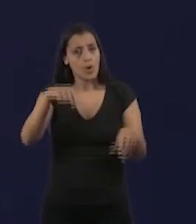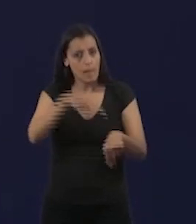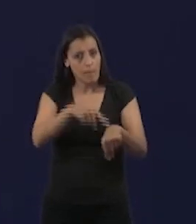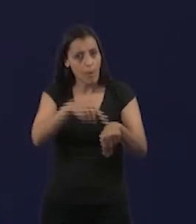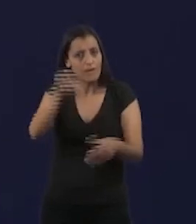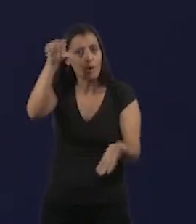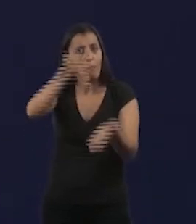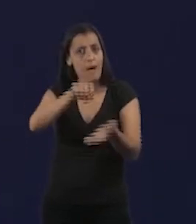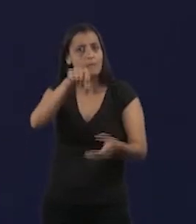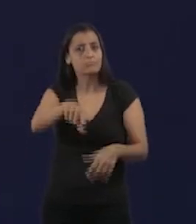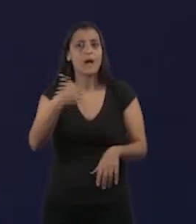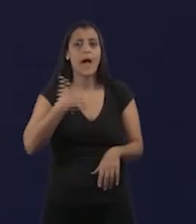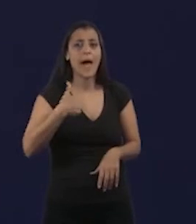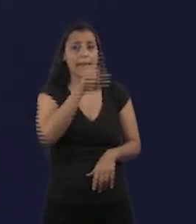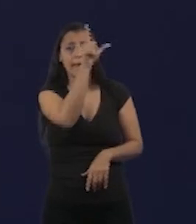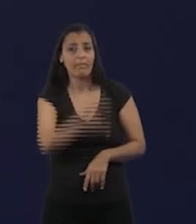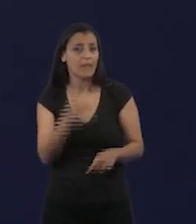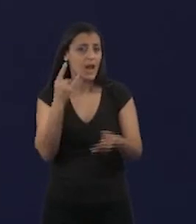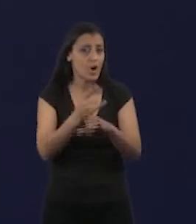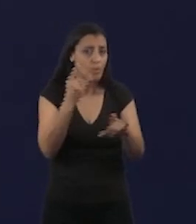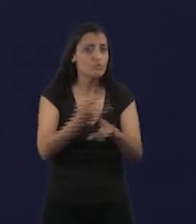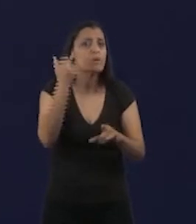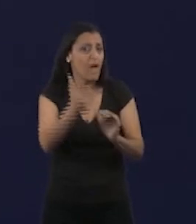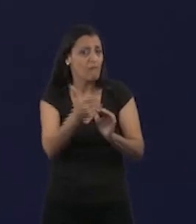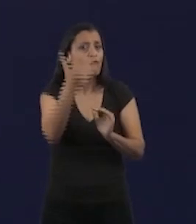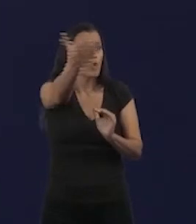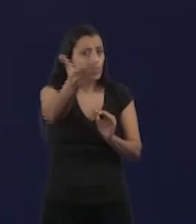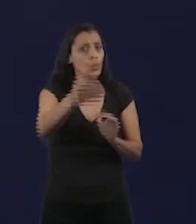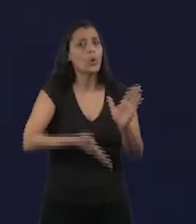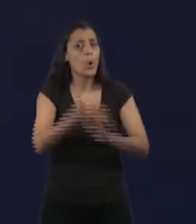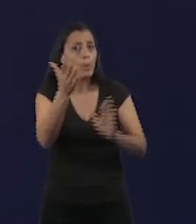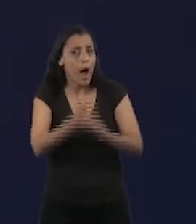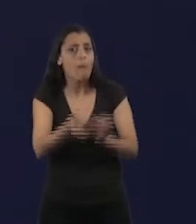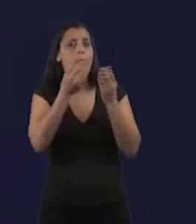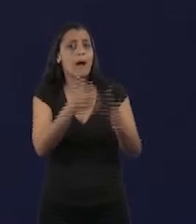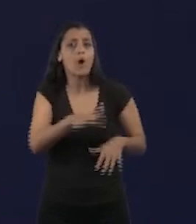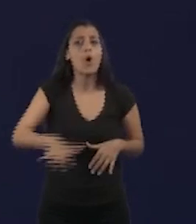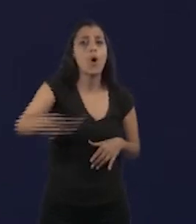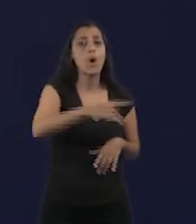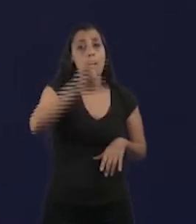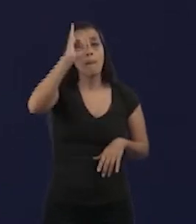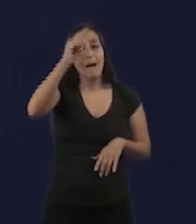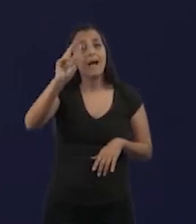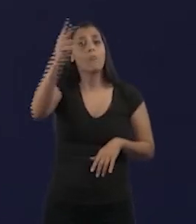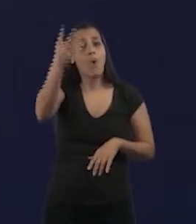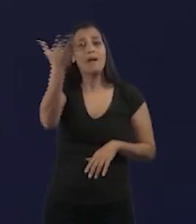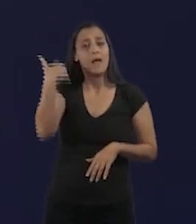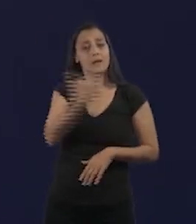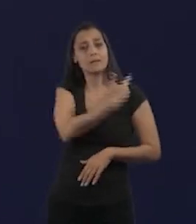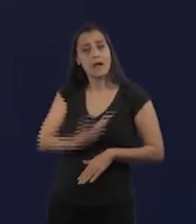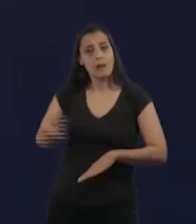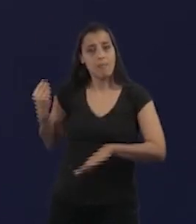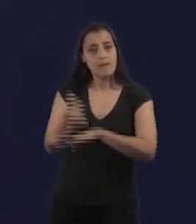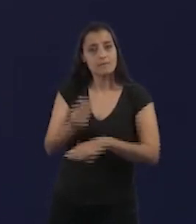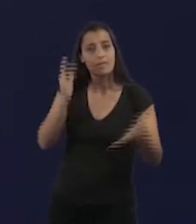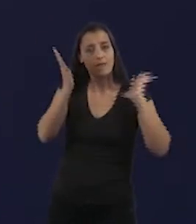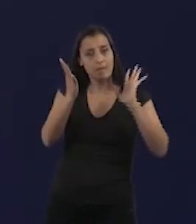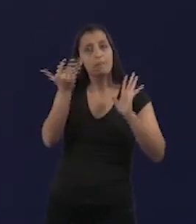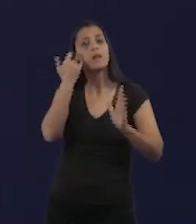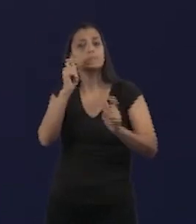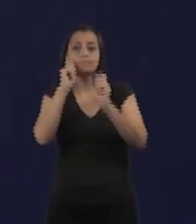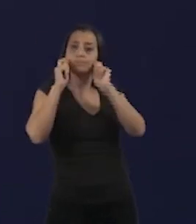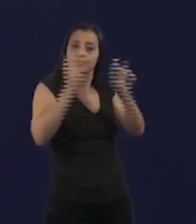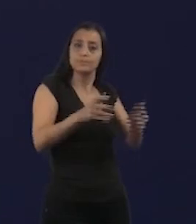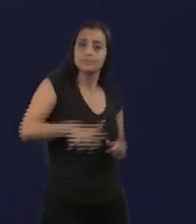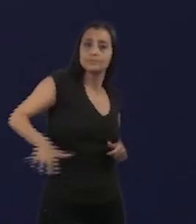tiene lo decimos siempre un enorme futuro con riquezas como en vacam muerta ayer con el presidente de la nación hemos